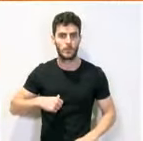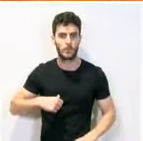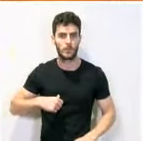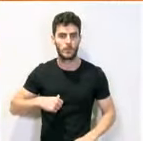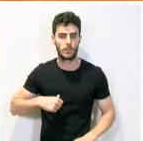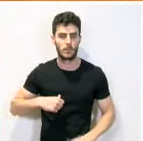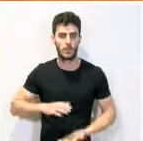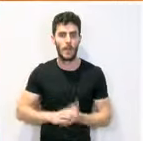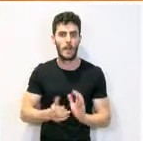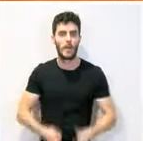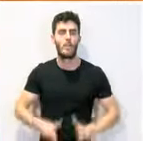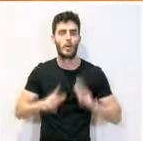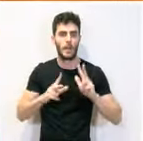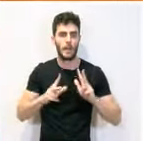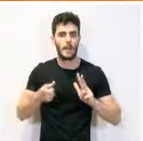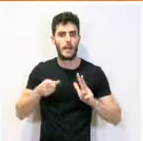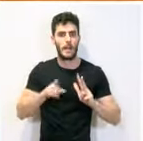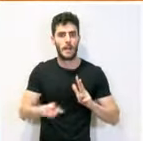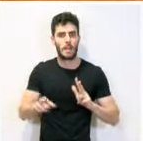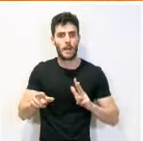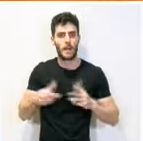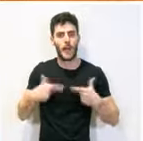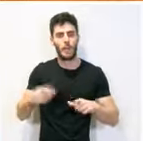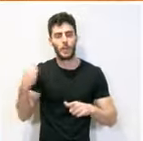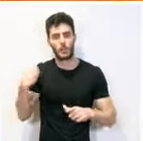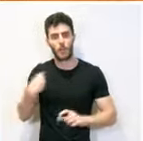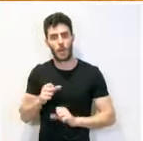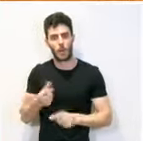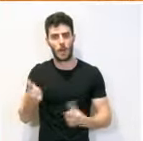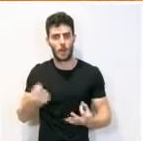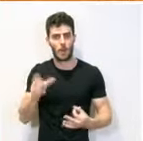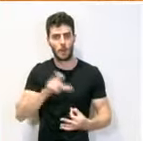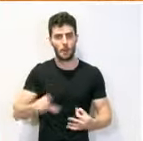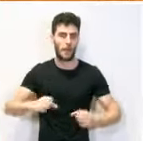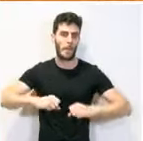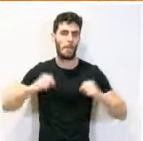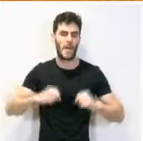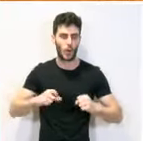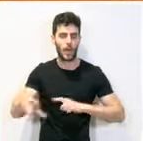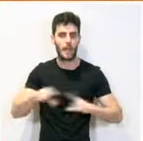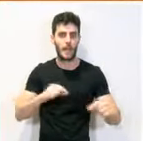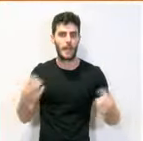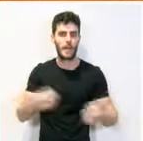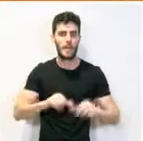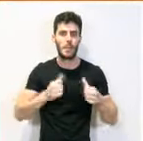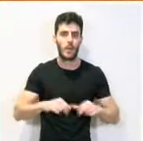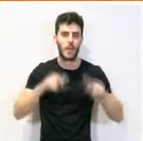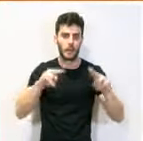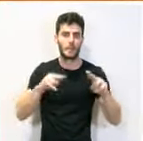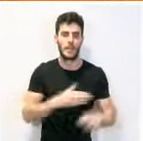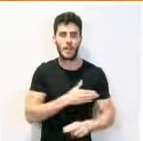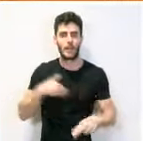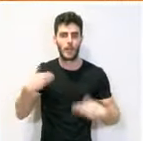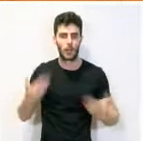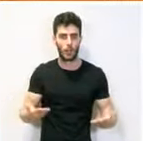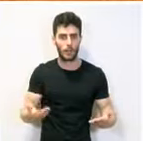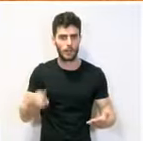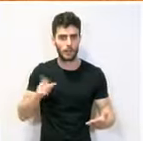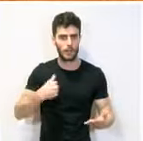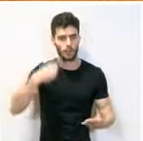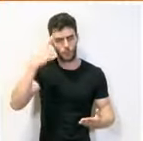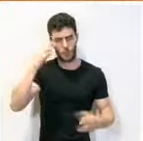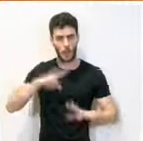la democracia tiene que llegar también a esos ámbitos. Una persona mayor tiene que poder elegir en qué modelo de residencia quiere vivir. Y creo que